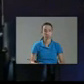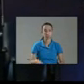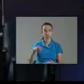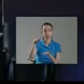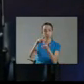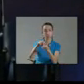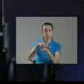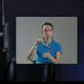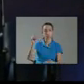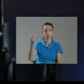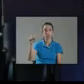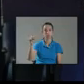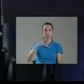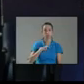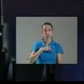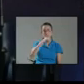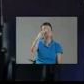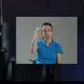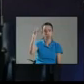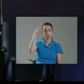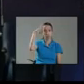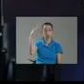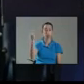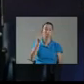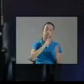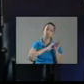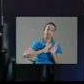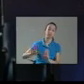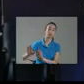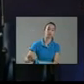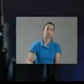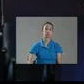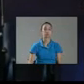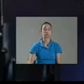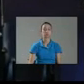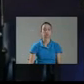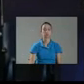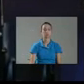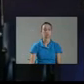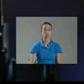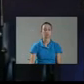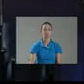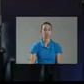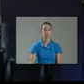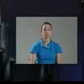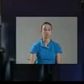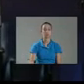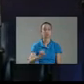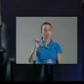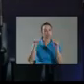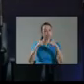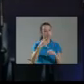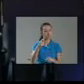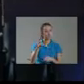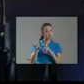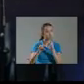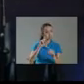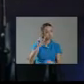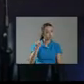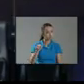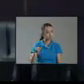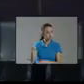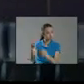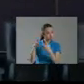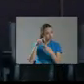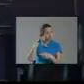¿Quiere trabajar? Sí. ¿Está trabajando? No. ¿Tiene disponibilidad? Sí. ¿Quiere ganar dinero? Sí, quiere.